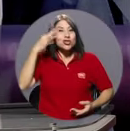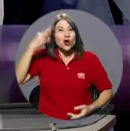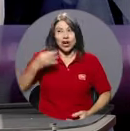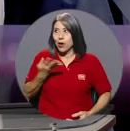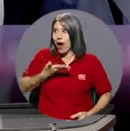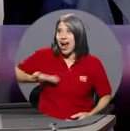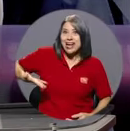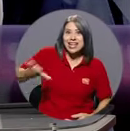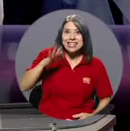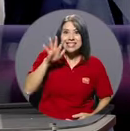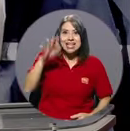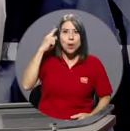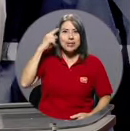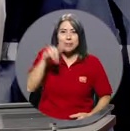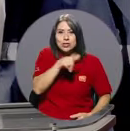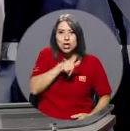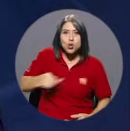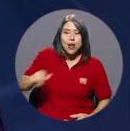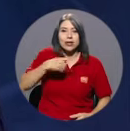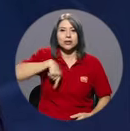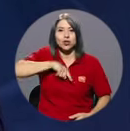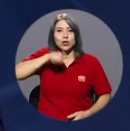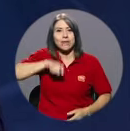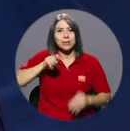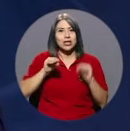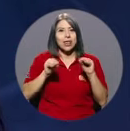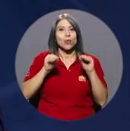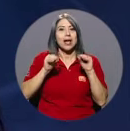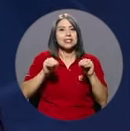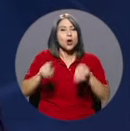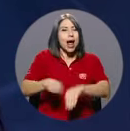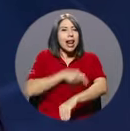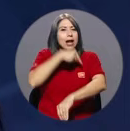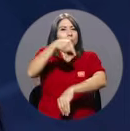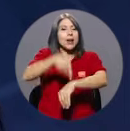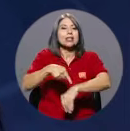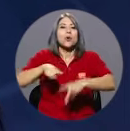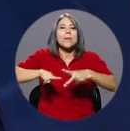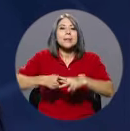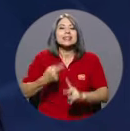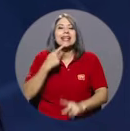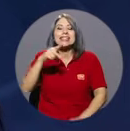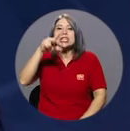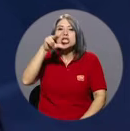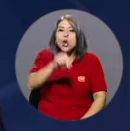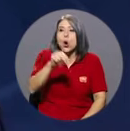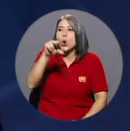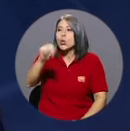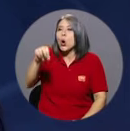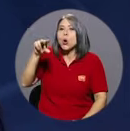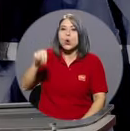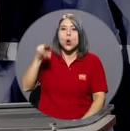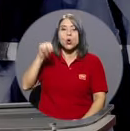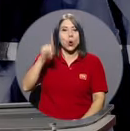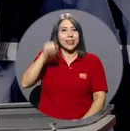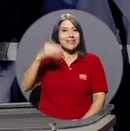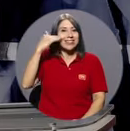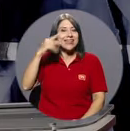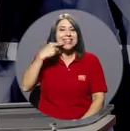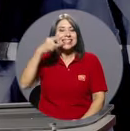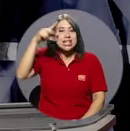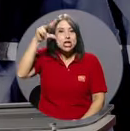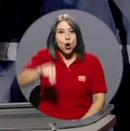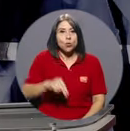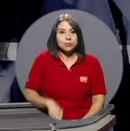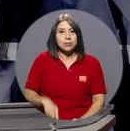coincidimos, en que tenemos que tener una educación a largo plazo para empezar a decirle a la gente que no. Sí. Que no, o sea, que no, hay que saber decir que no. O